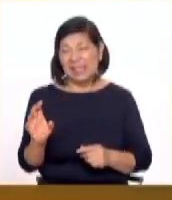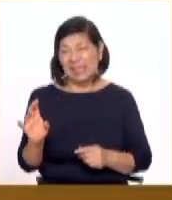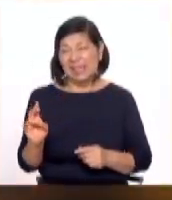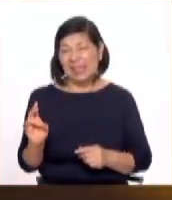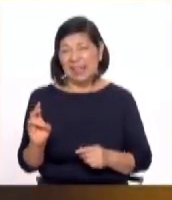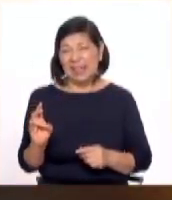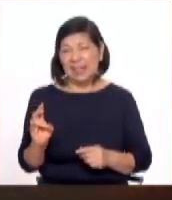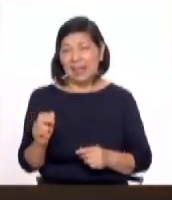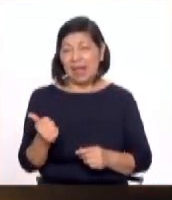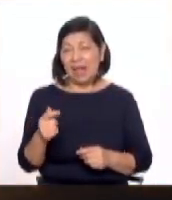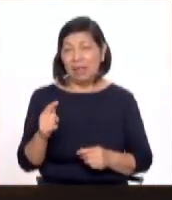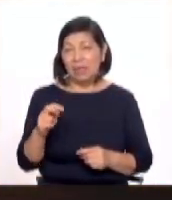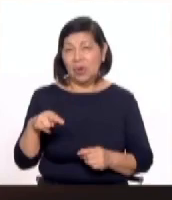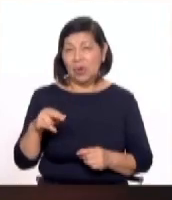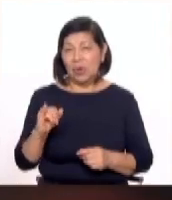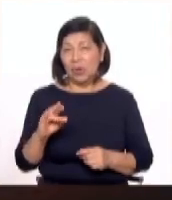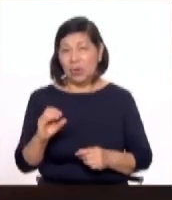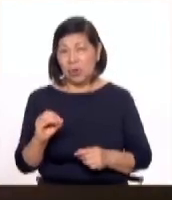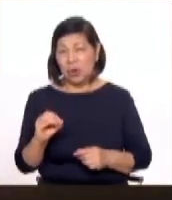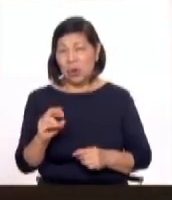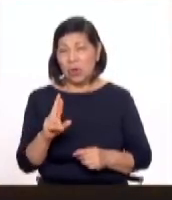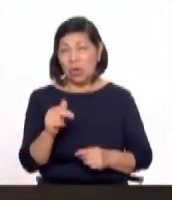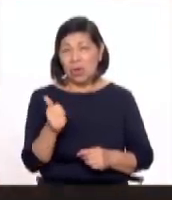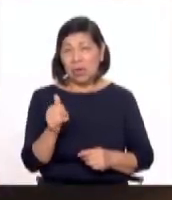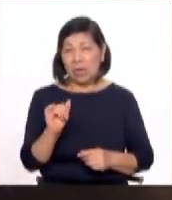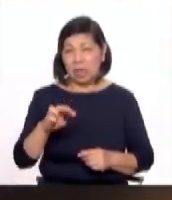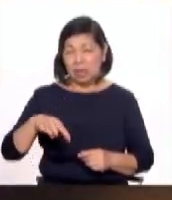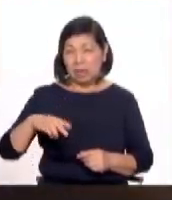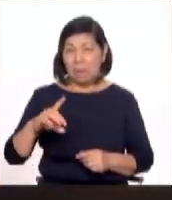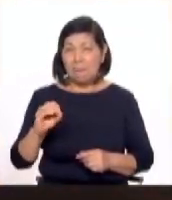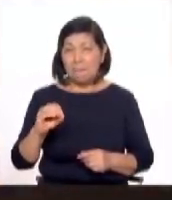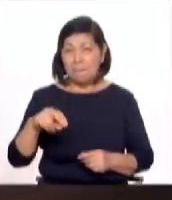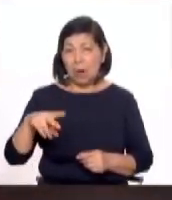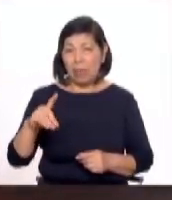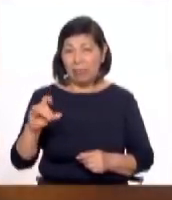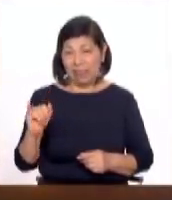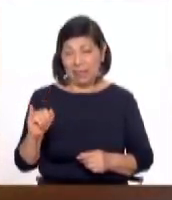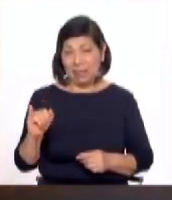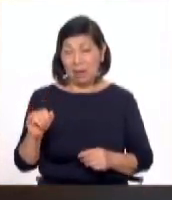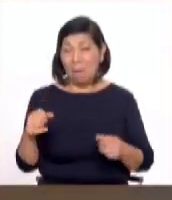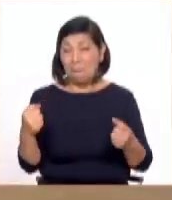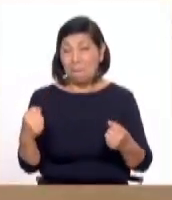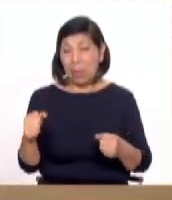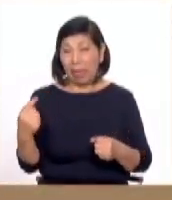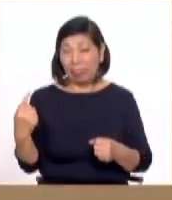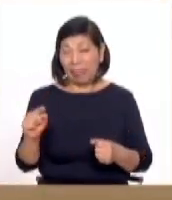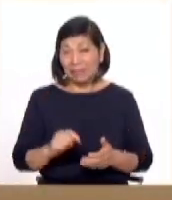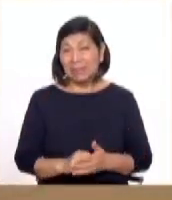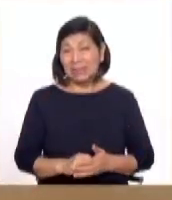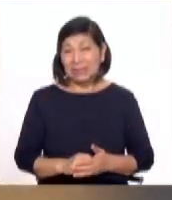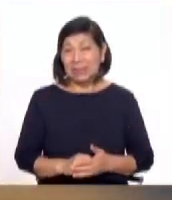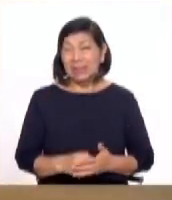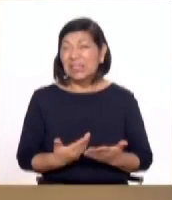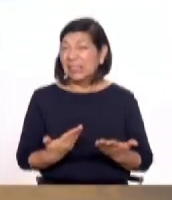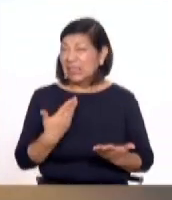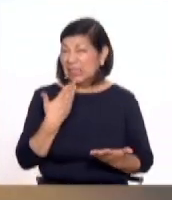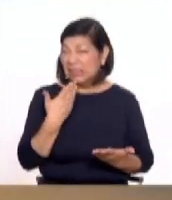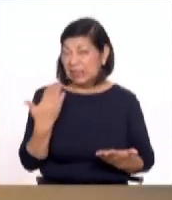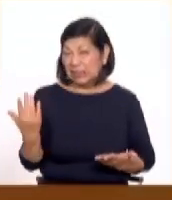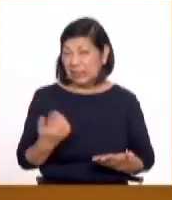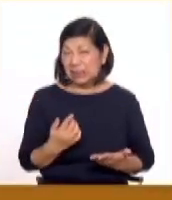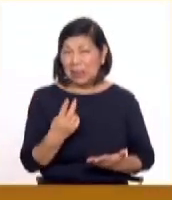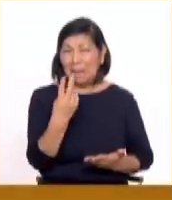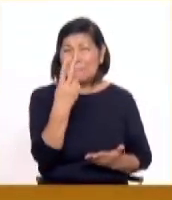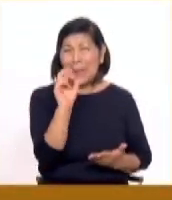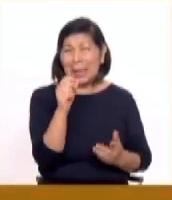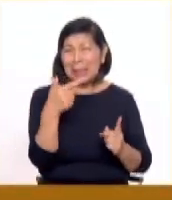la avenida Antonio Raimondi. Dos personas a bordo de una mototaxi fueron acribilladas de al menos